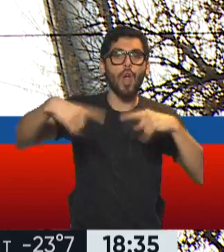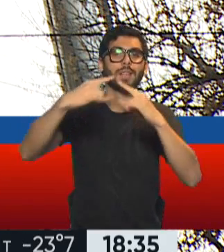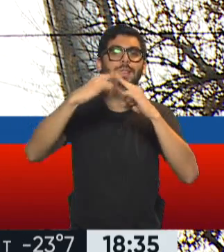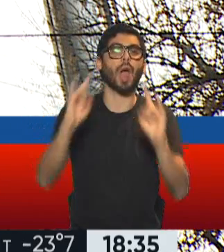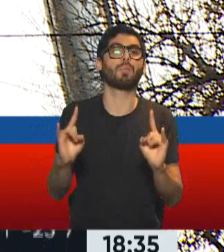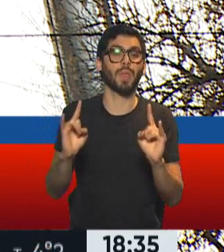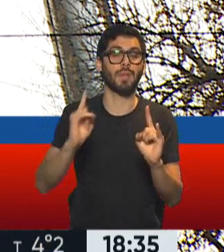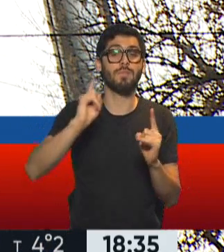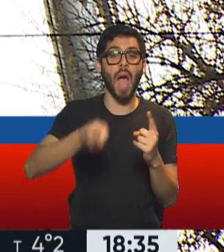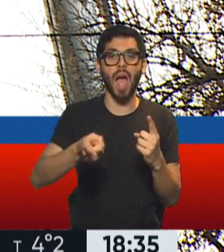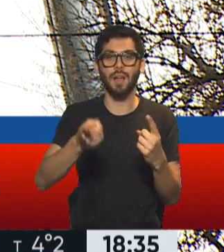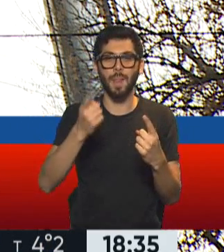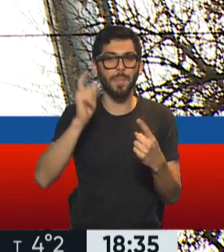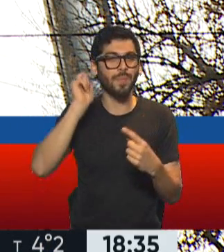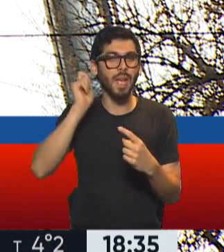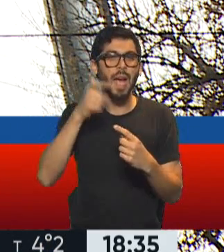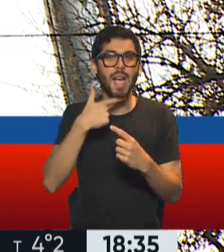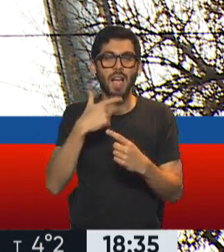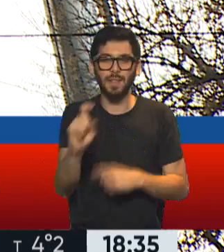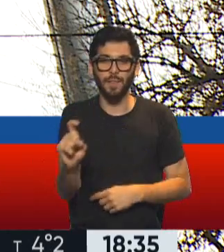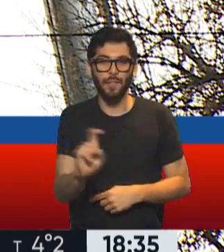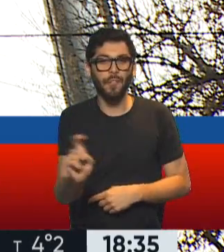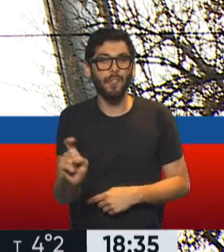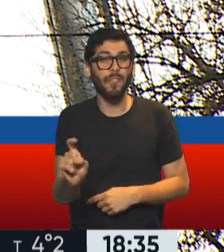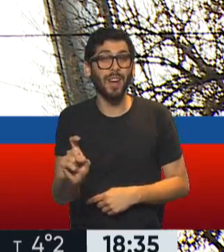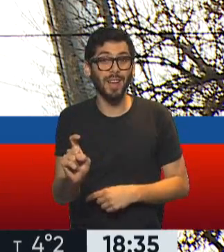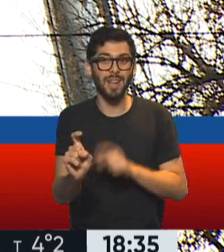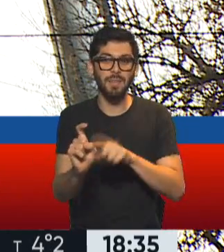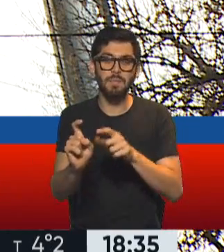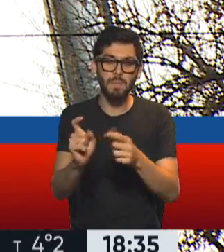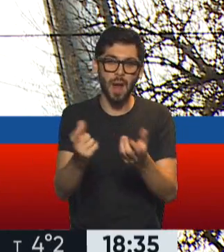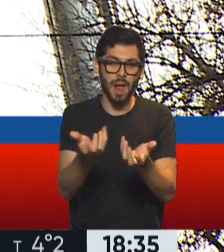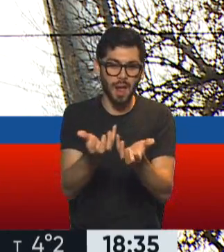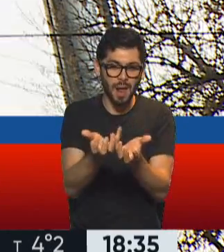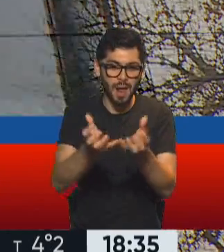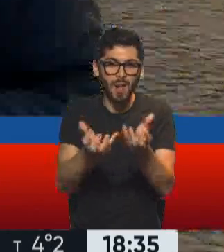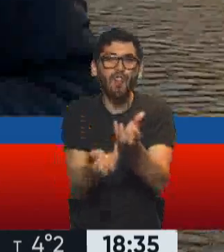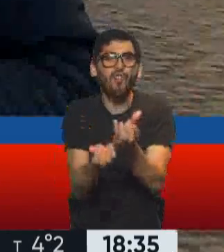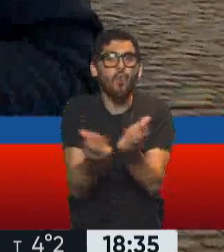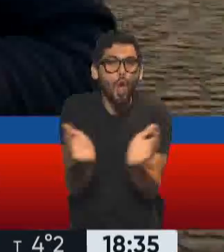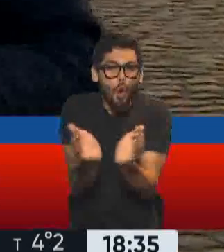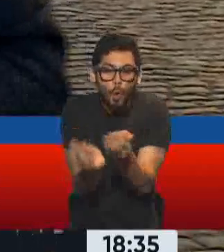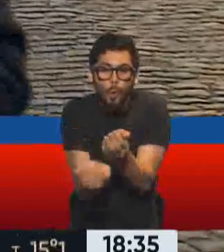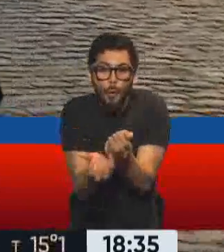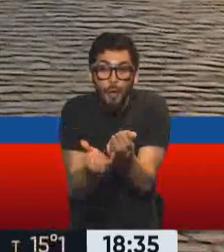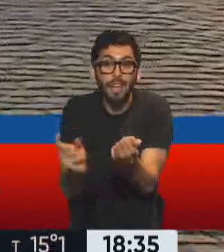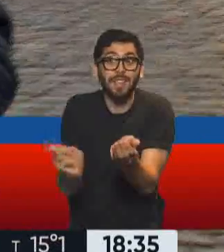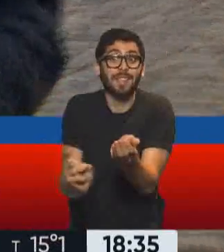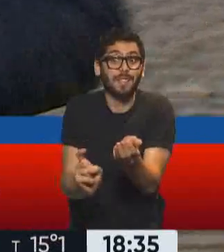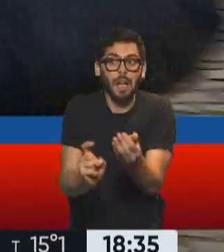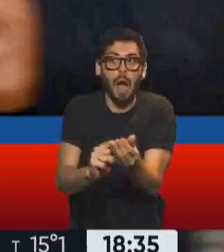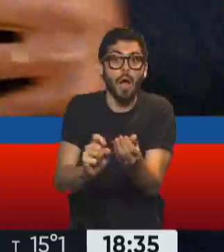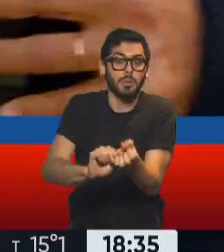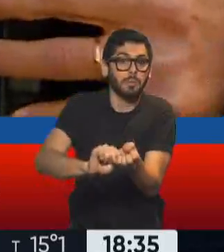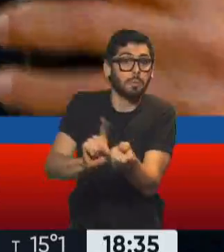estos aerosoles de gas que sirven para anafes portátiles. Bueno, esto es justamente lo que